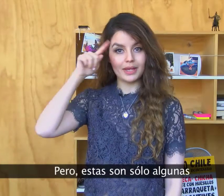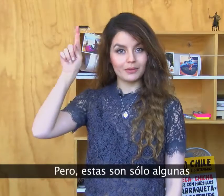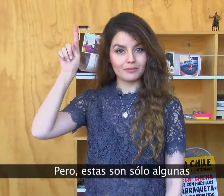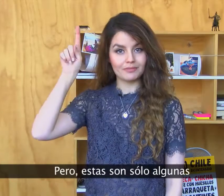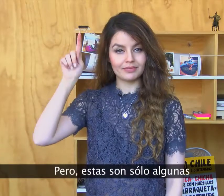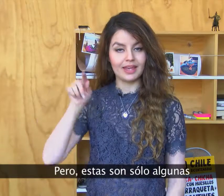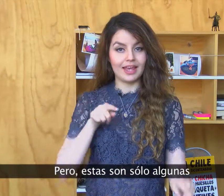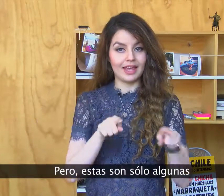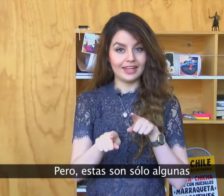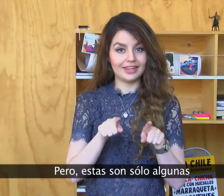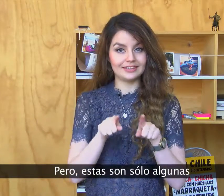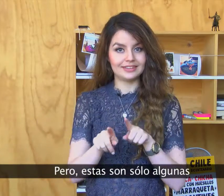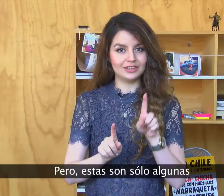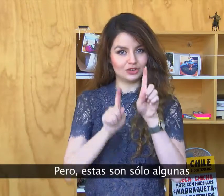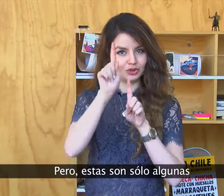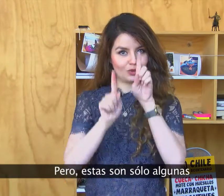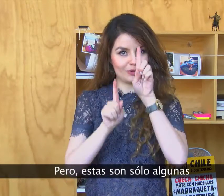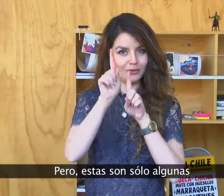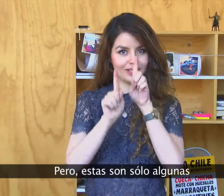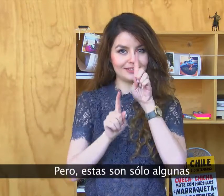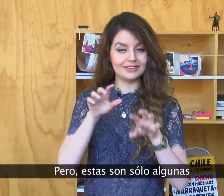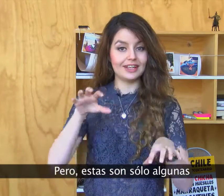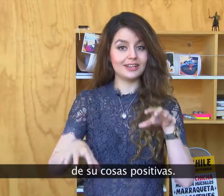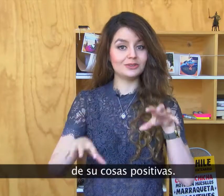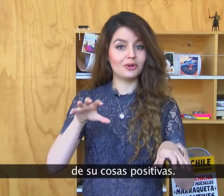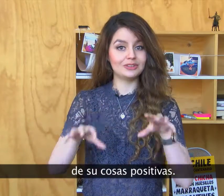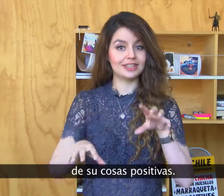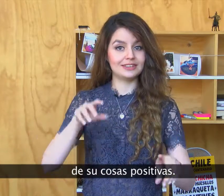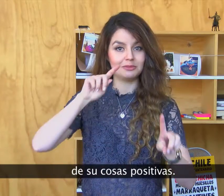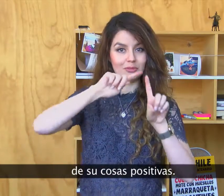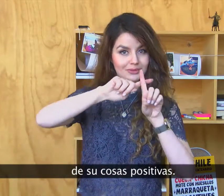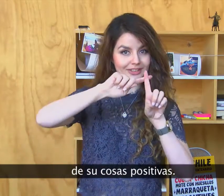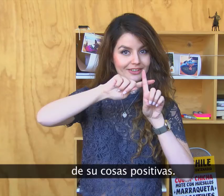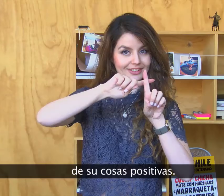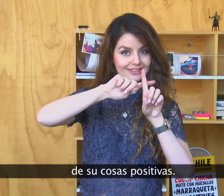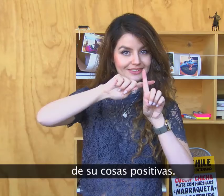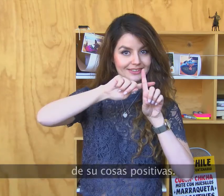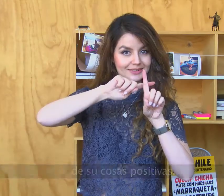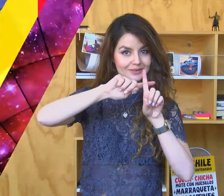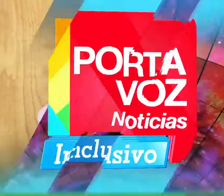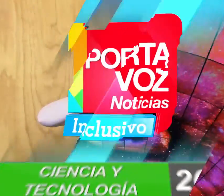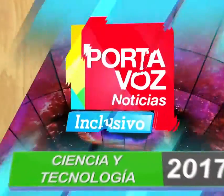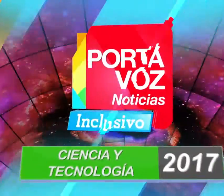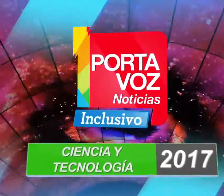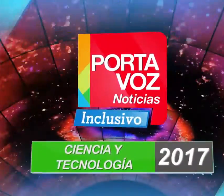pero estas son solo algunas de sus cosas positivas.